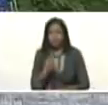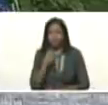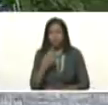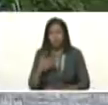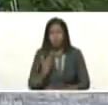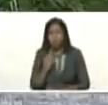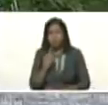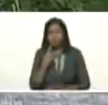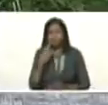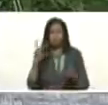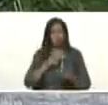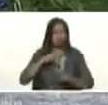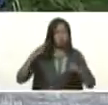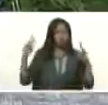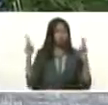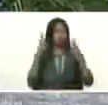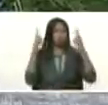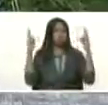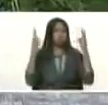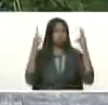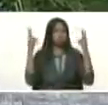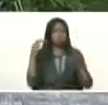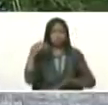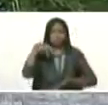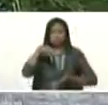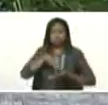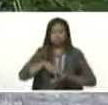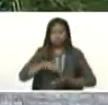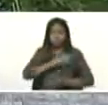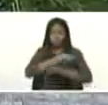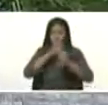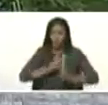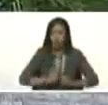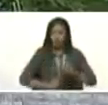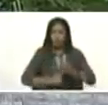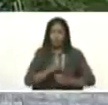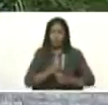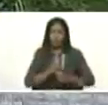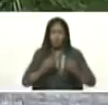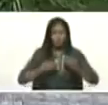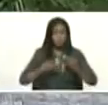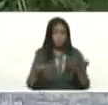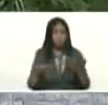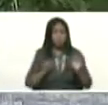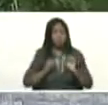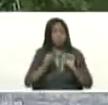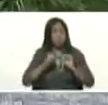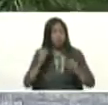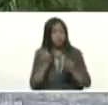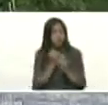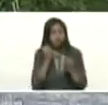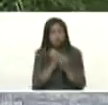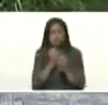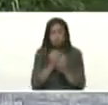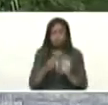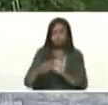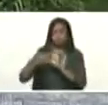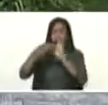estamos victoriosos, de pie y prestos para seguir el trabajo